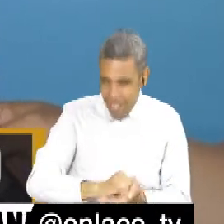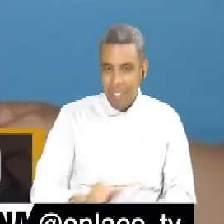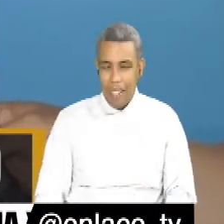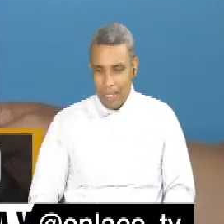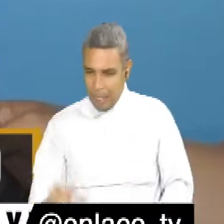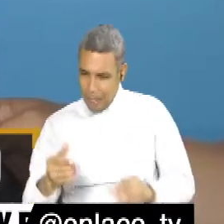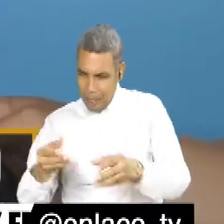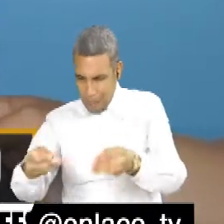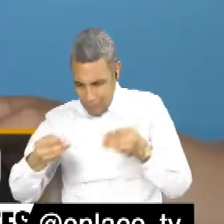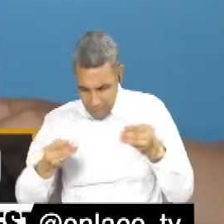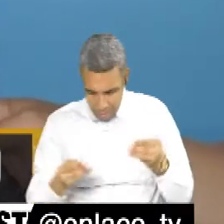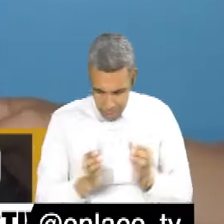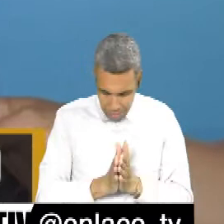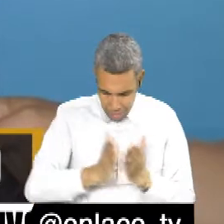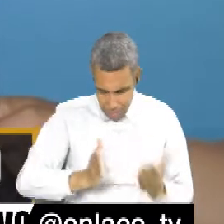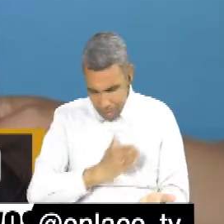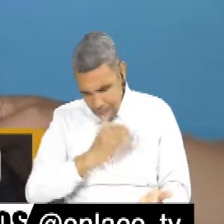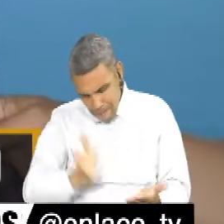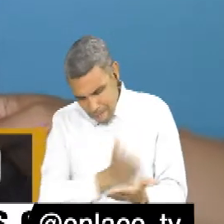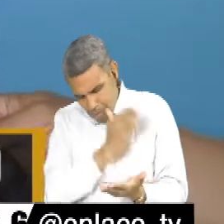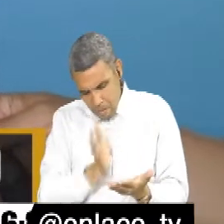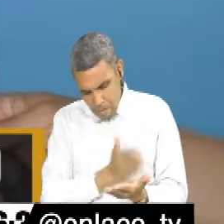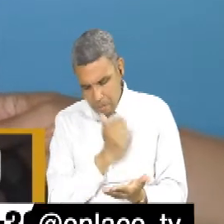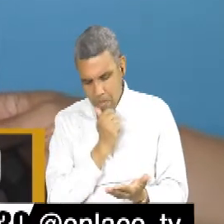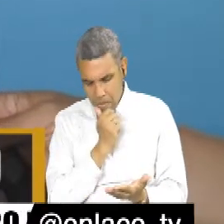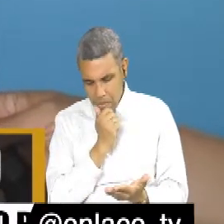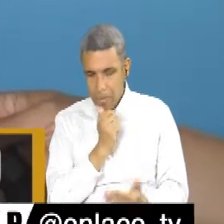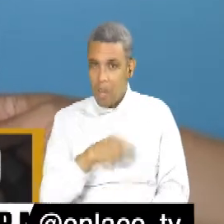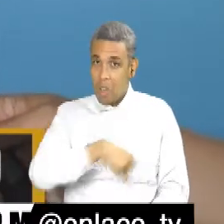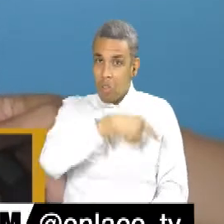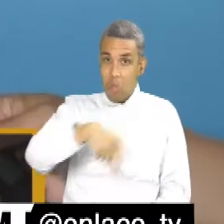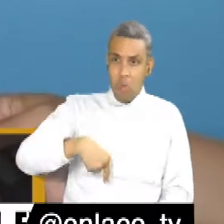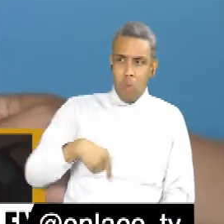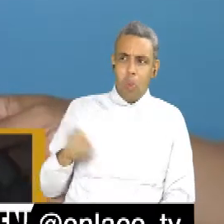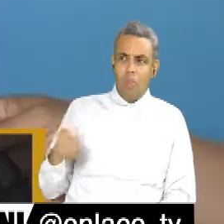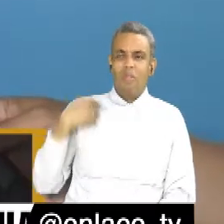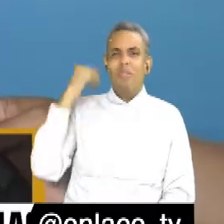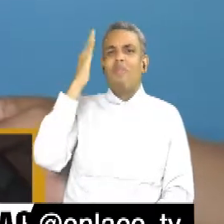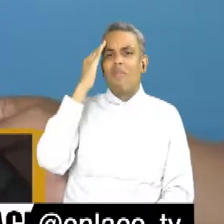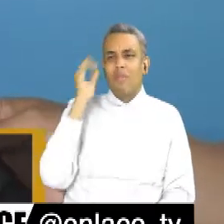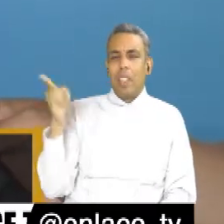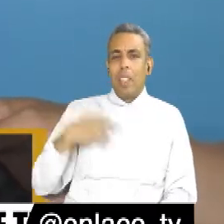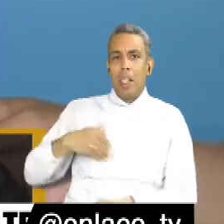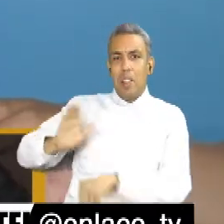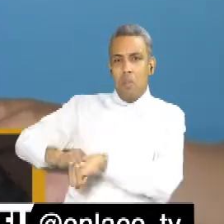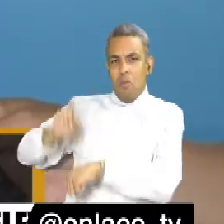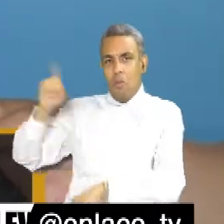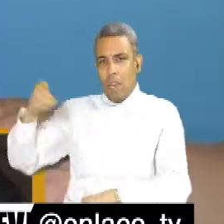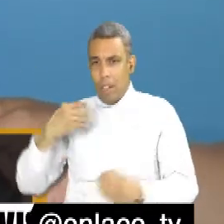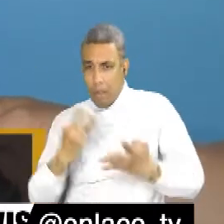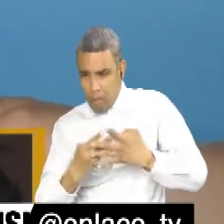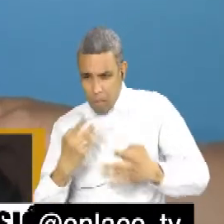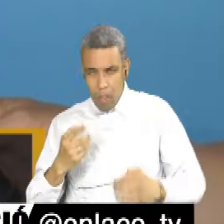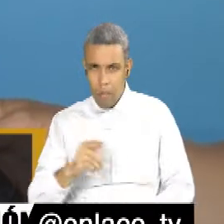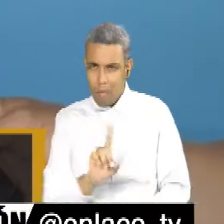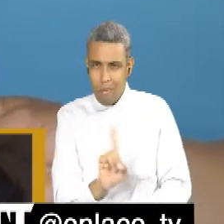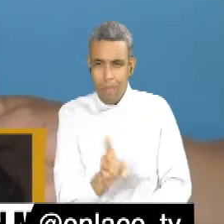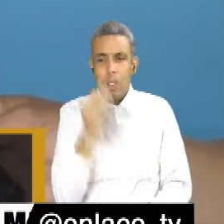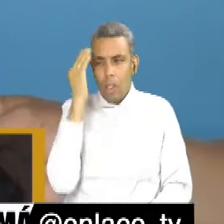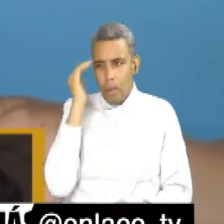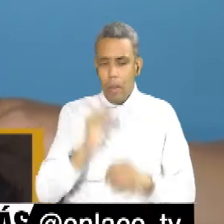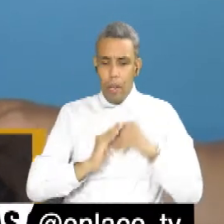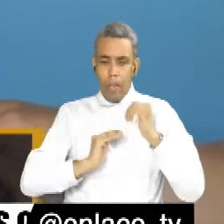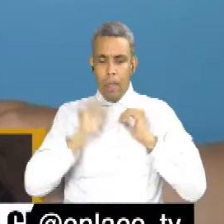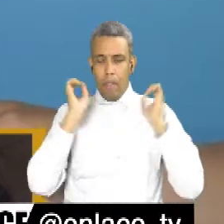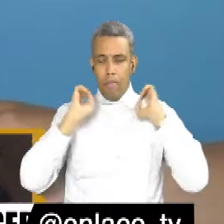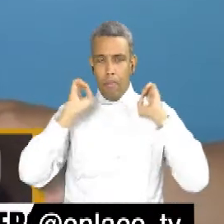estábamos convencidos y aún más de la inocencia del compañero, y por eso este tribunal ha decretado la libertad